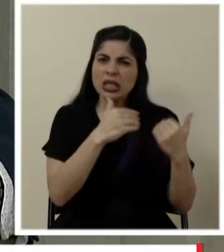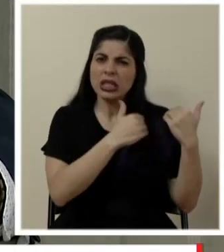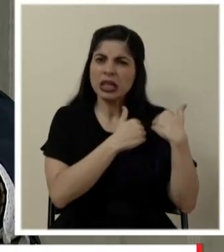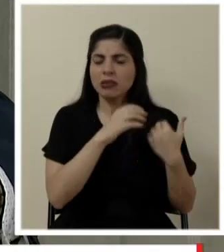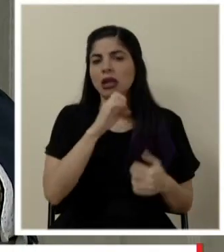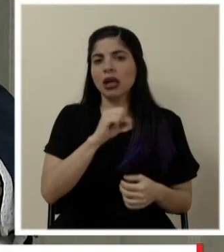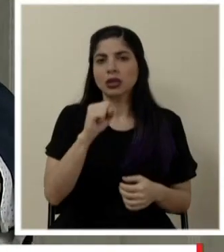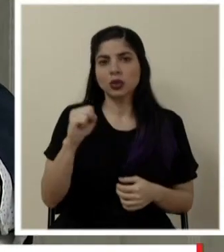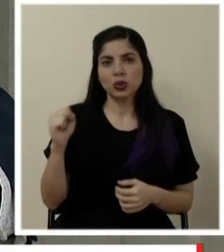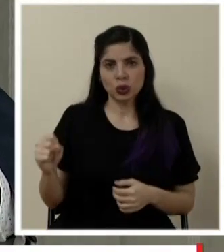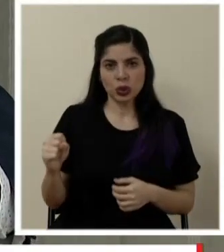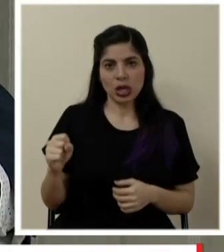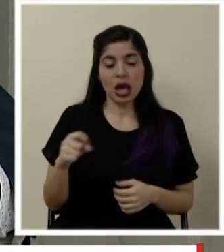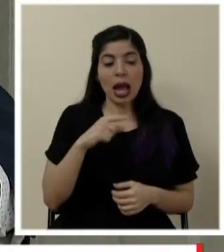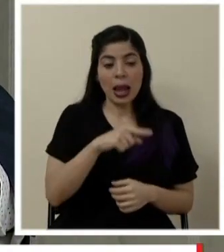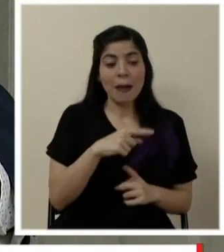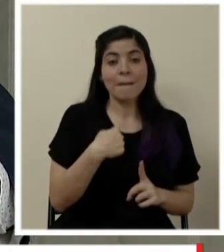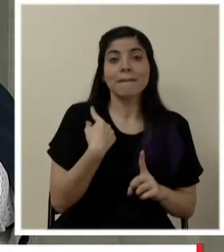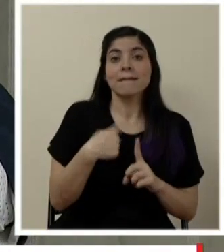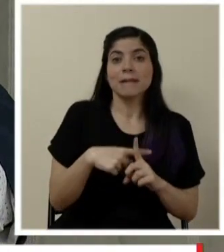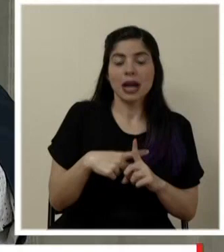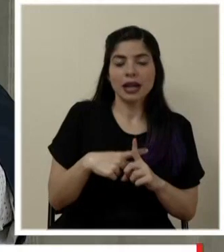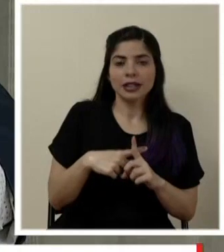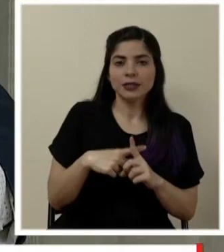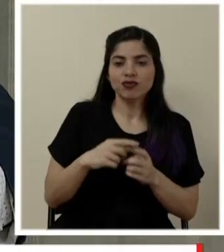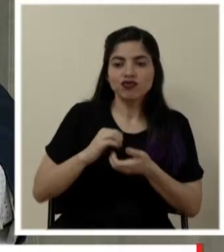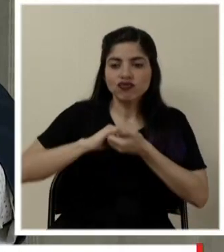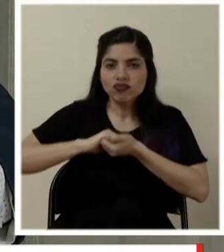de Seguro Social, unido a